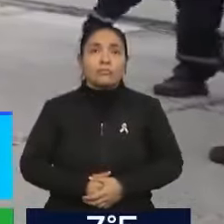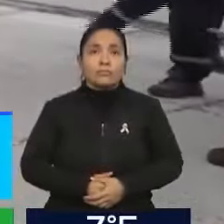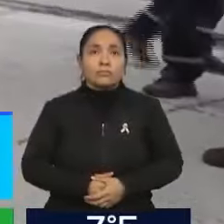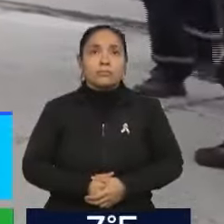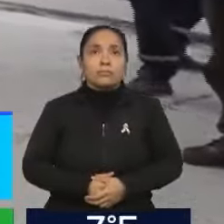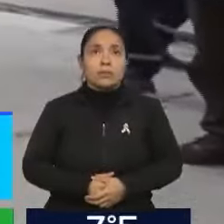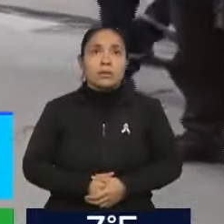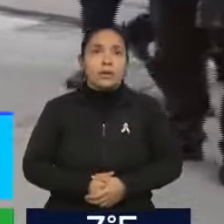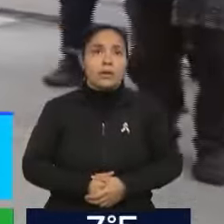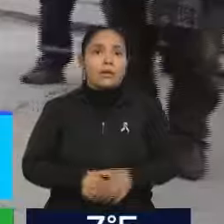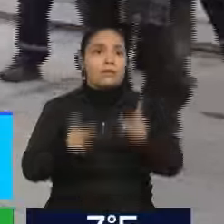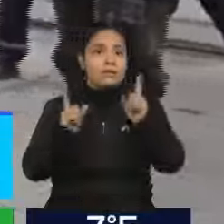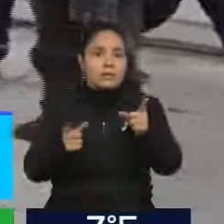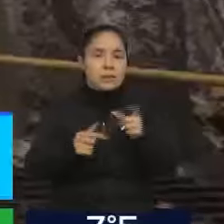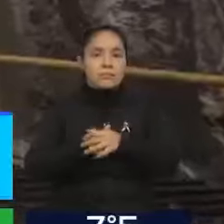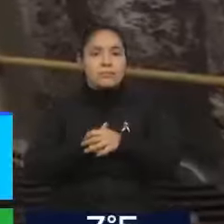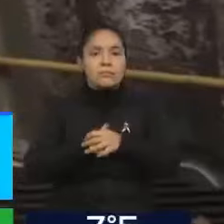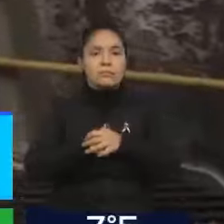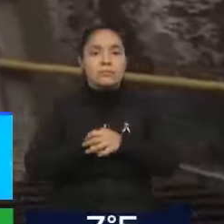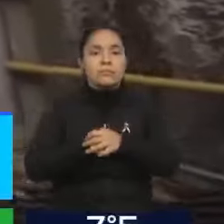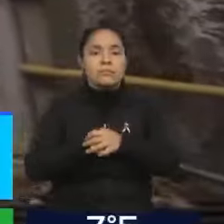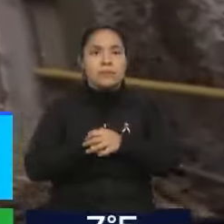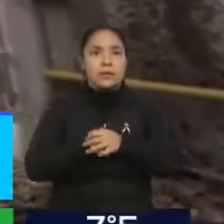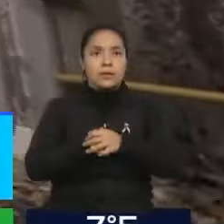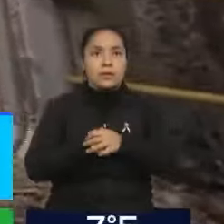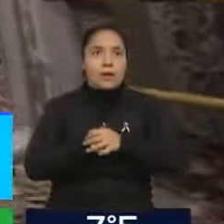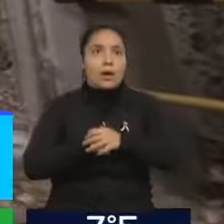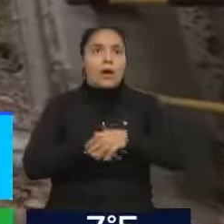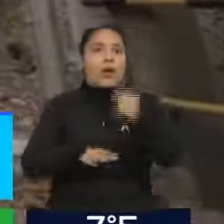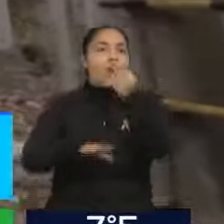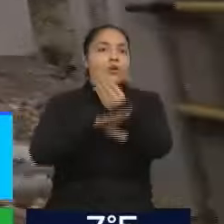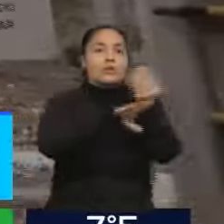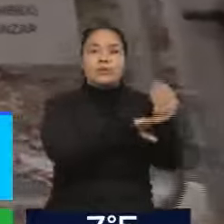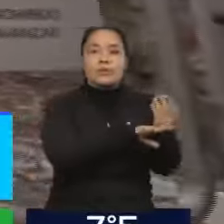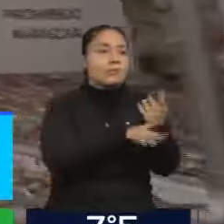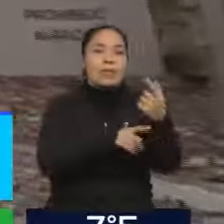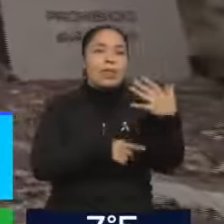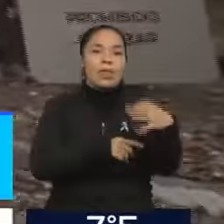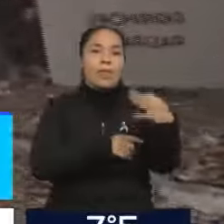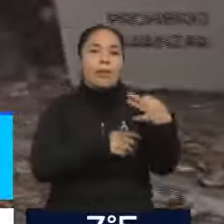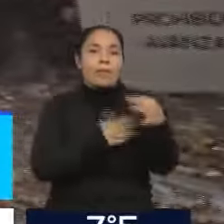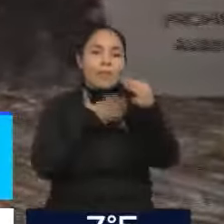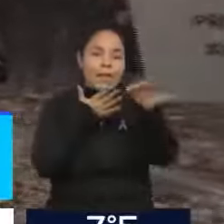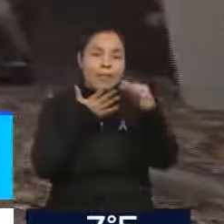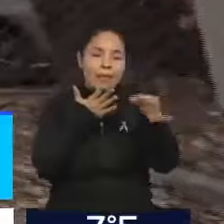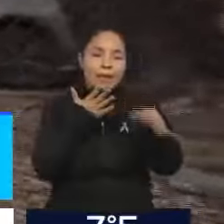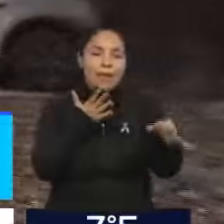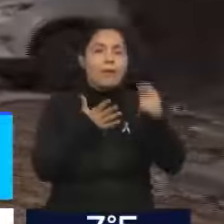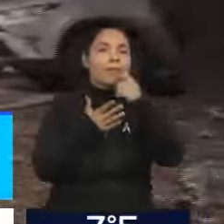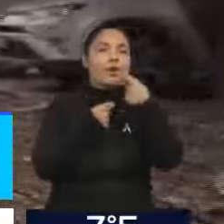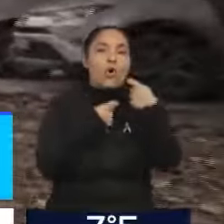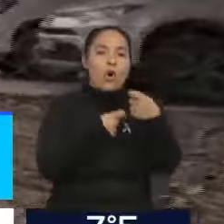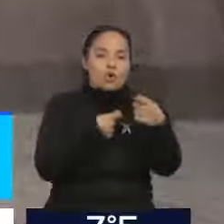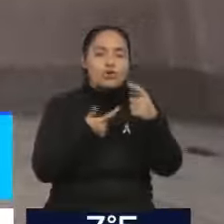de exigencia a los concesionarios requiere de un análisis detallado de, por ejemplo, la variación en los